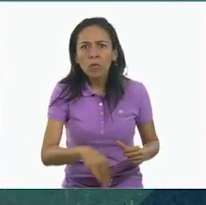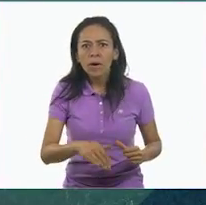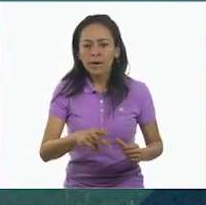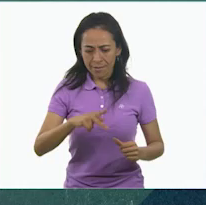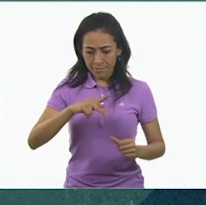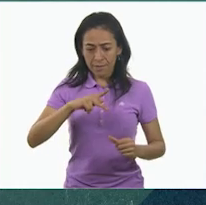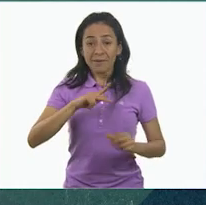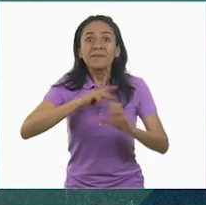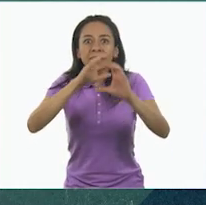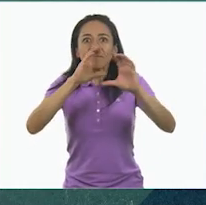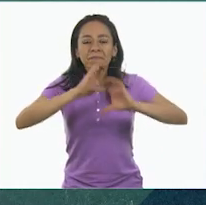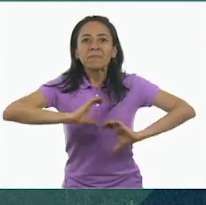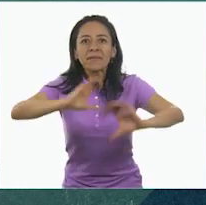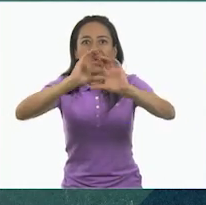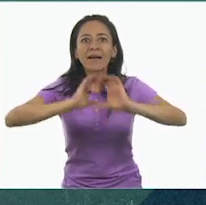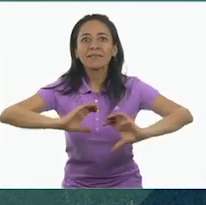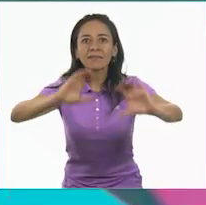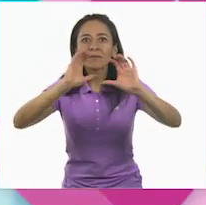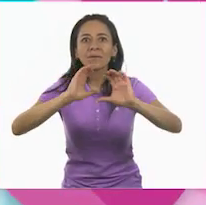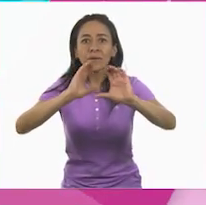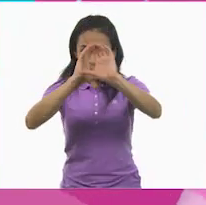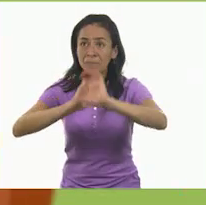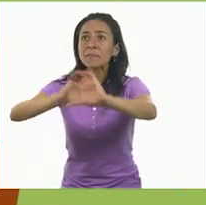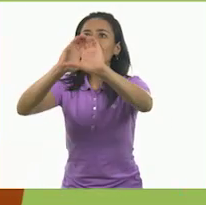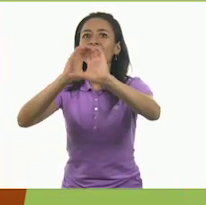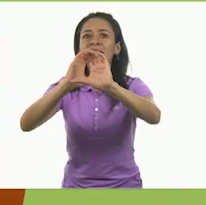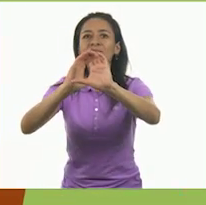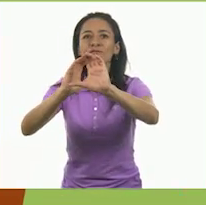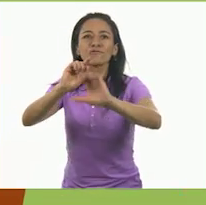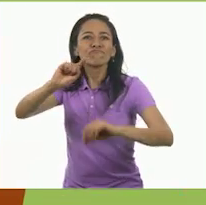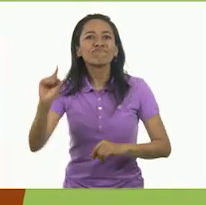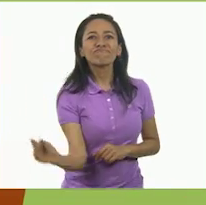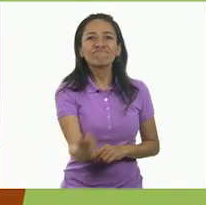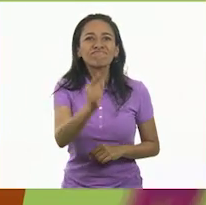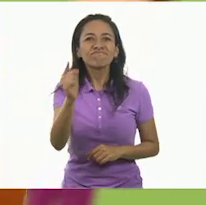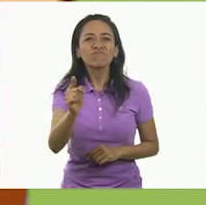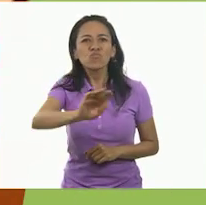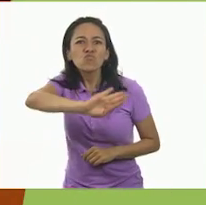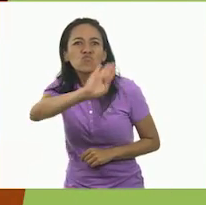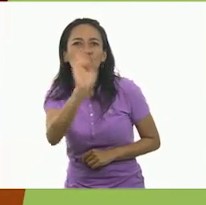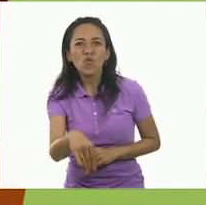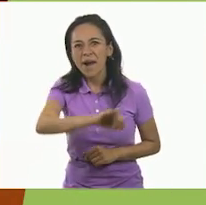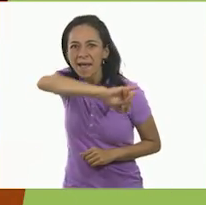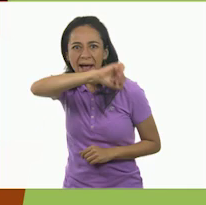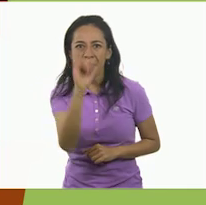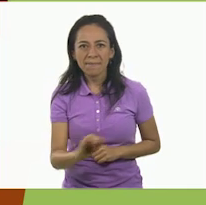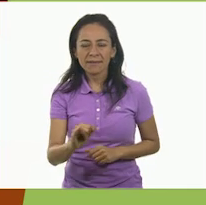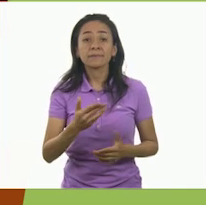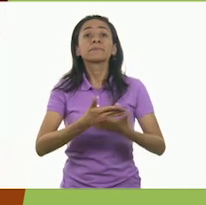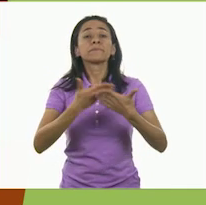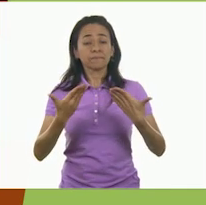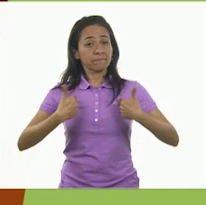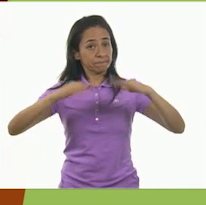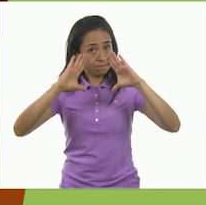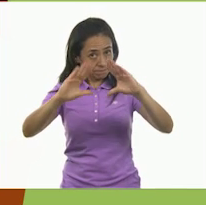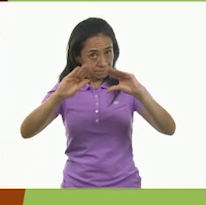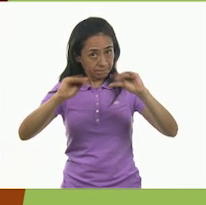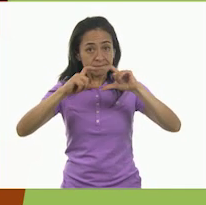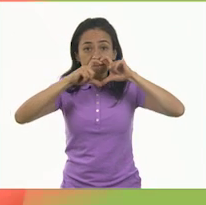kintatlin ñaxniku ketenil. Te enseñaremos cómo armar un cubrebocas con ayuda de un adulto.